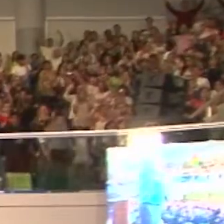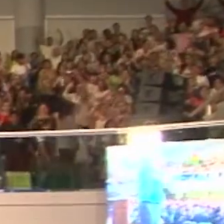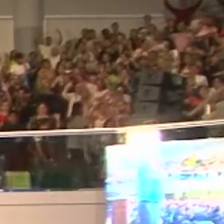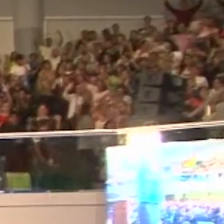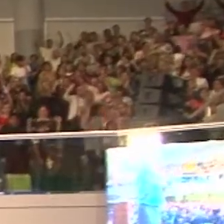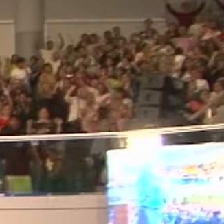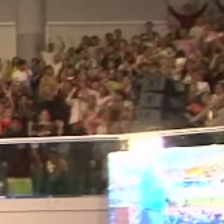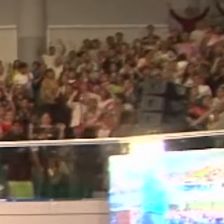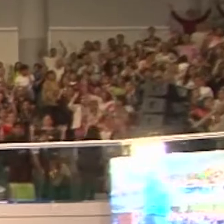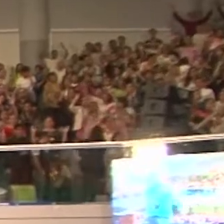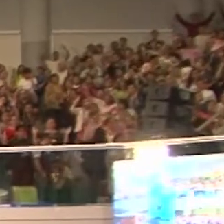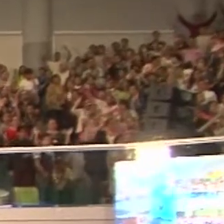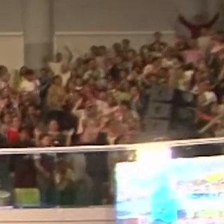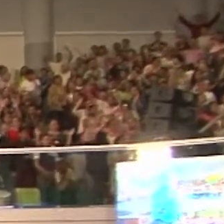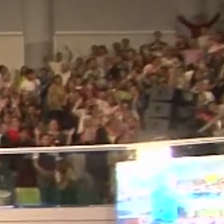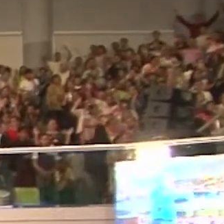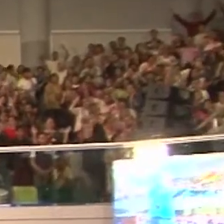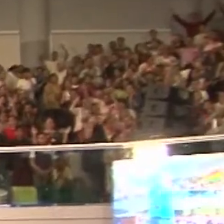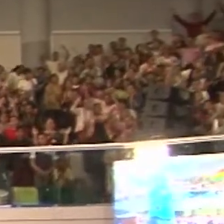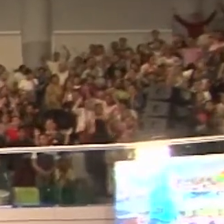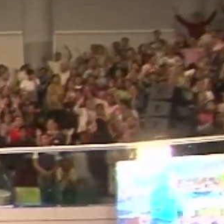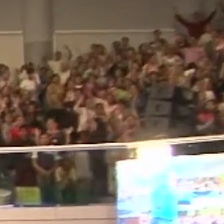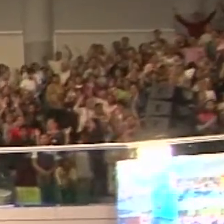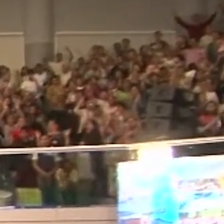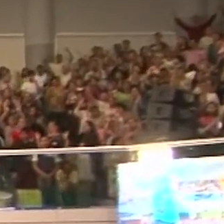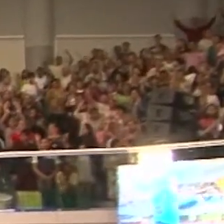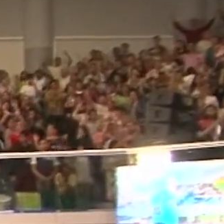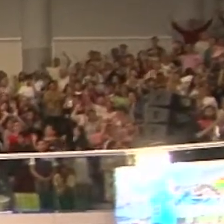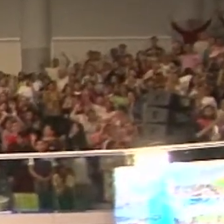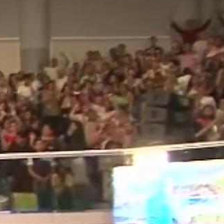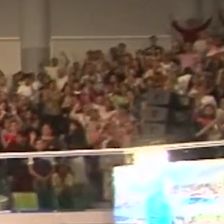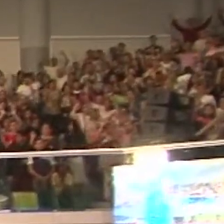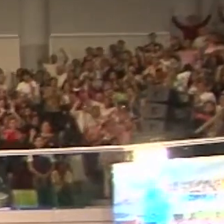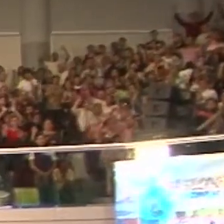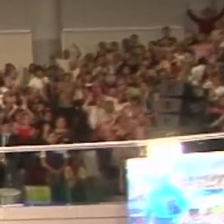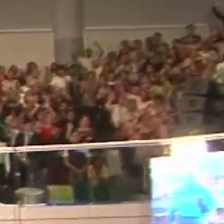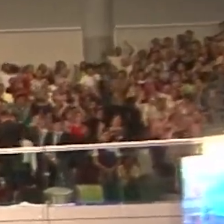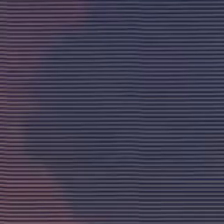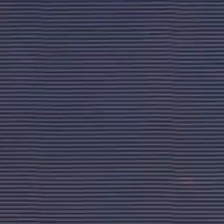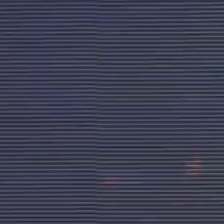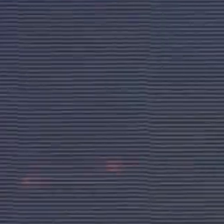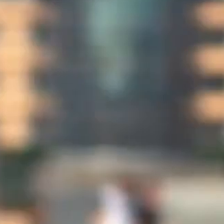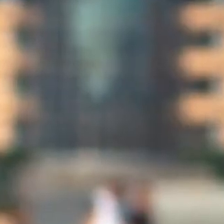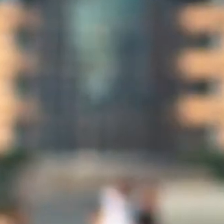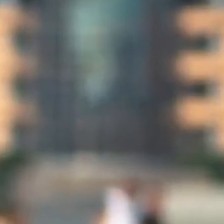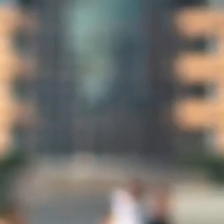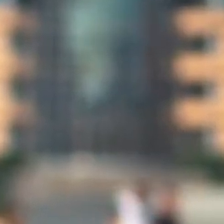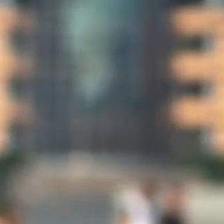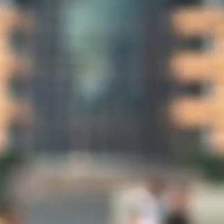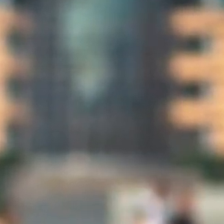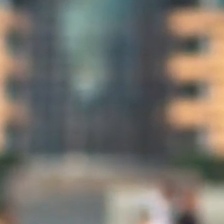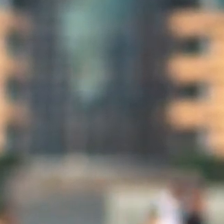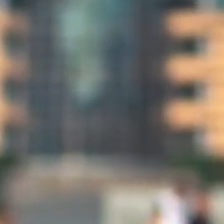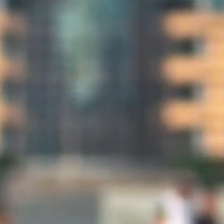Casa de Oración es una tierra de Dios que da doble cosecha cuando siembras en ella.